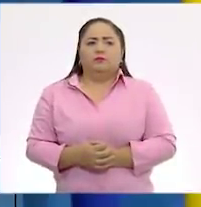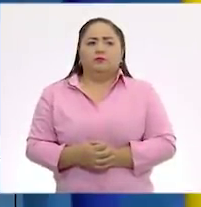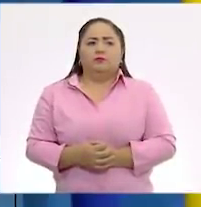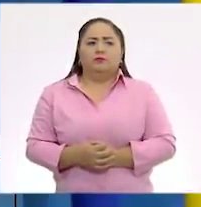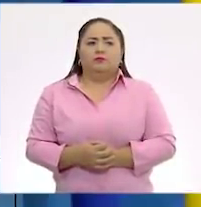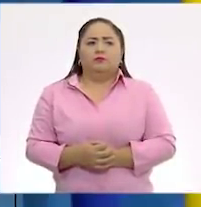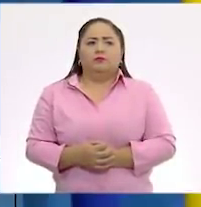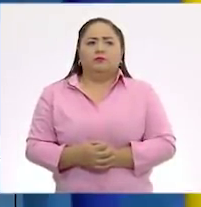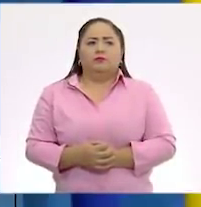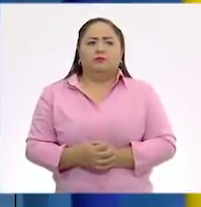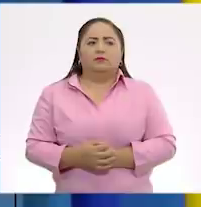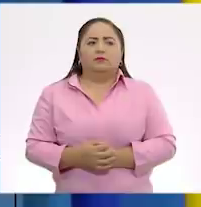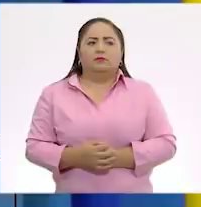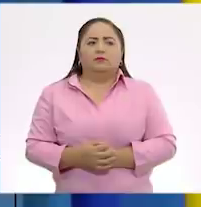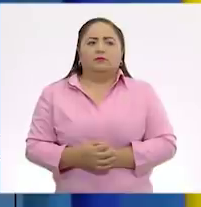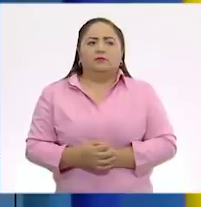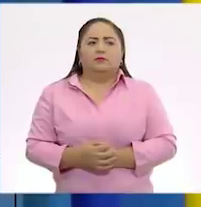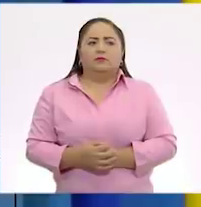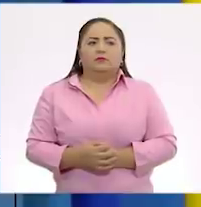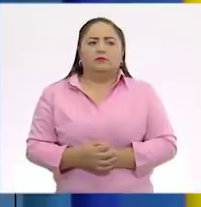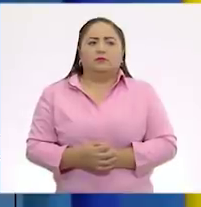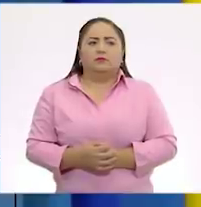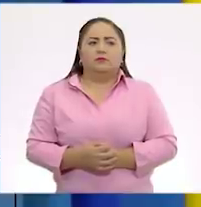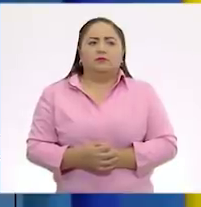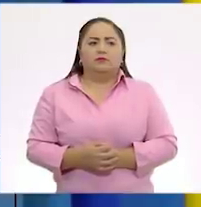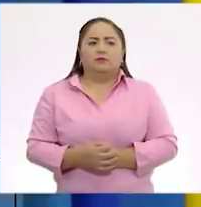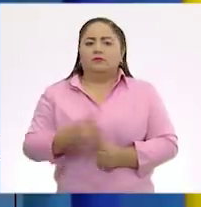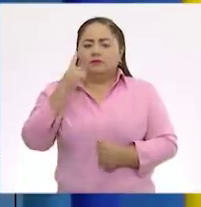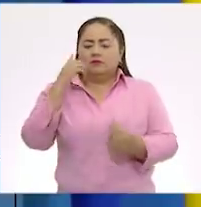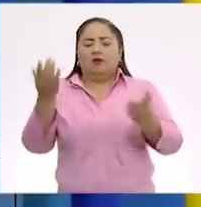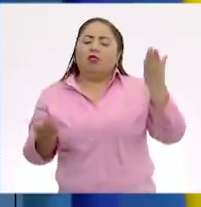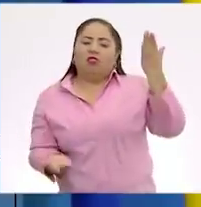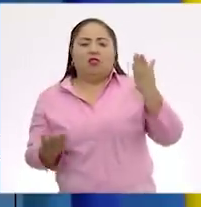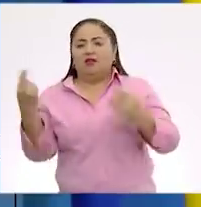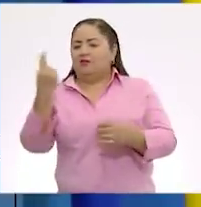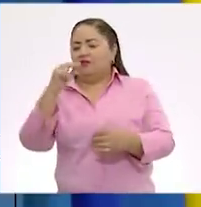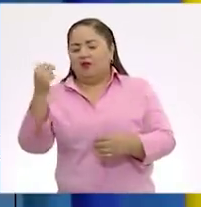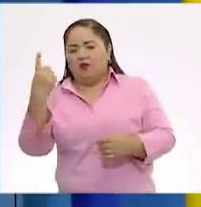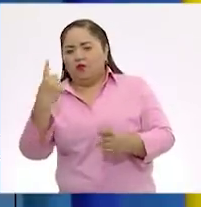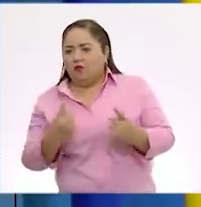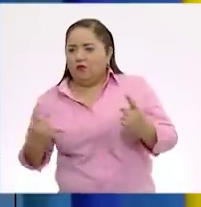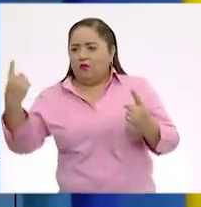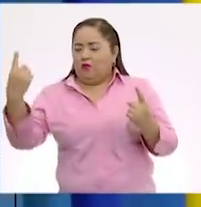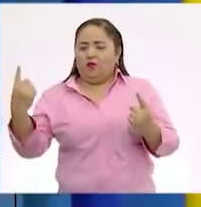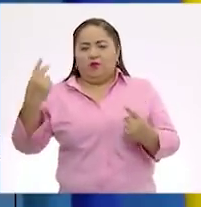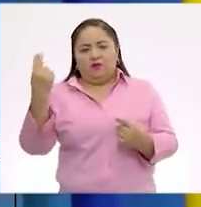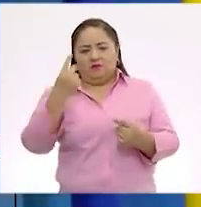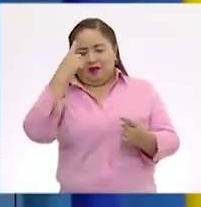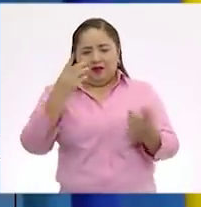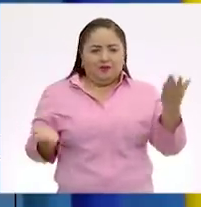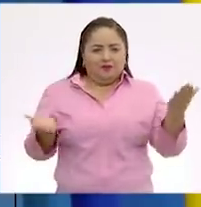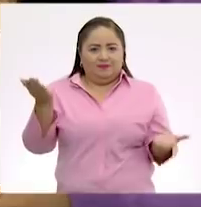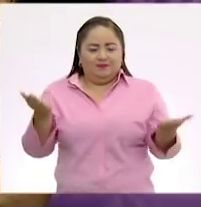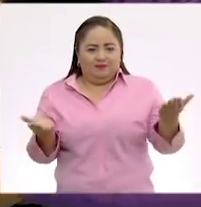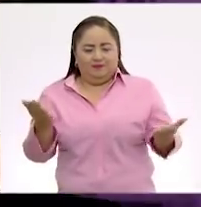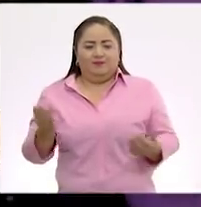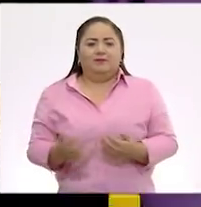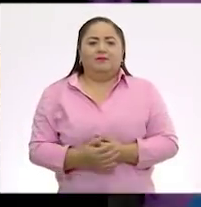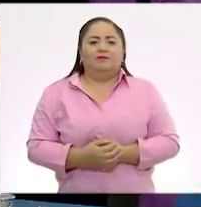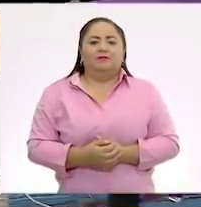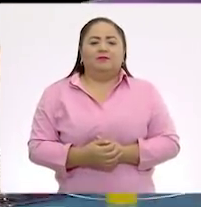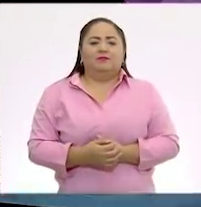Entonces, como pueden ver aquí, si tomamos nuestro móvil, pues está desbalanceado. Entonces hay que ponerle la figura del otro lado.